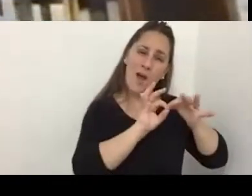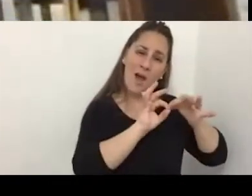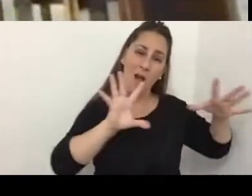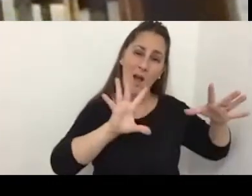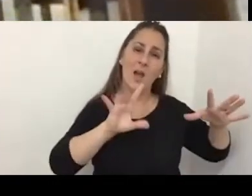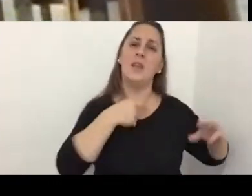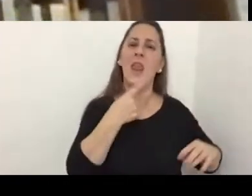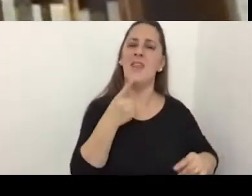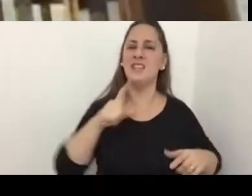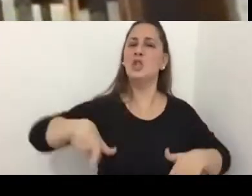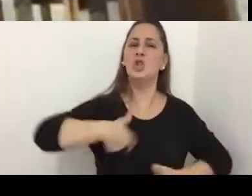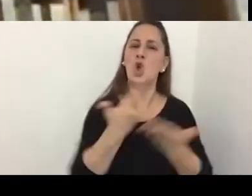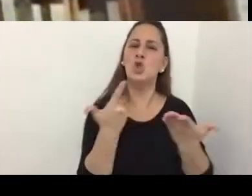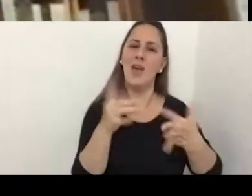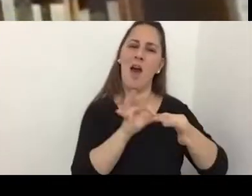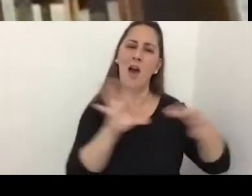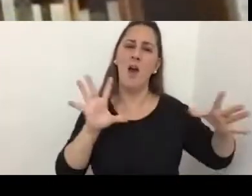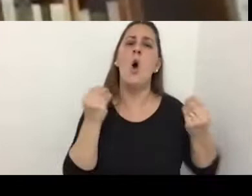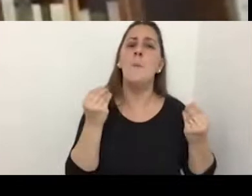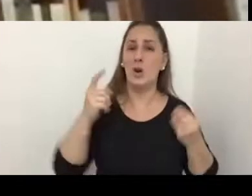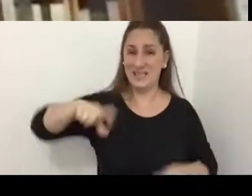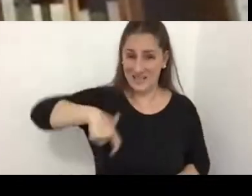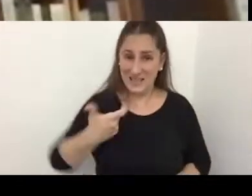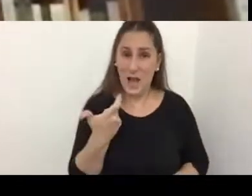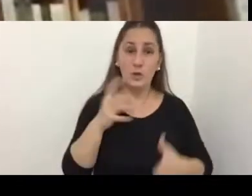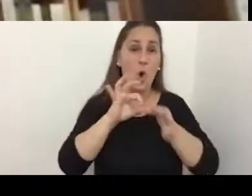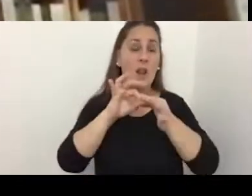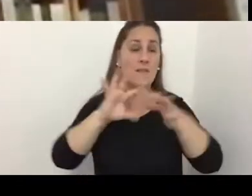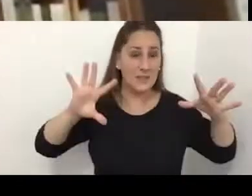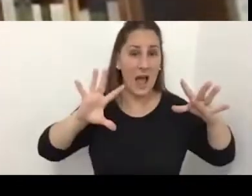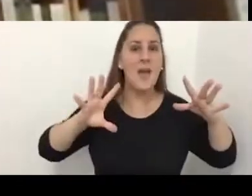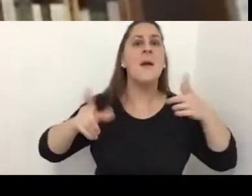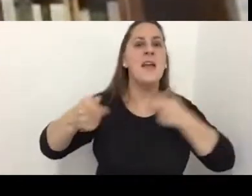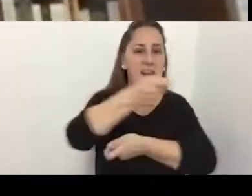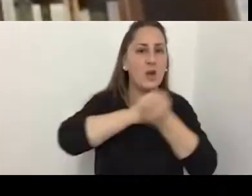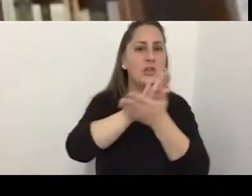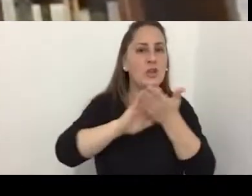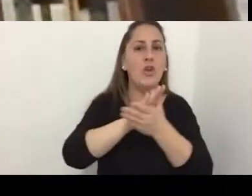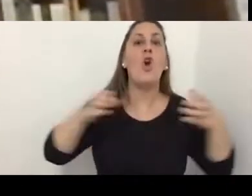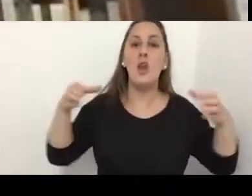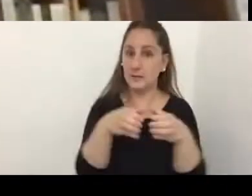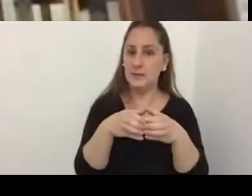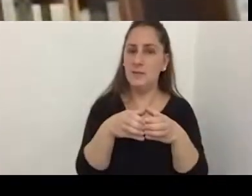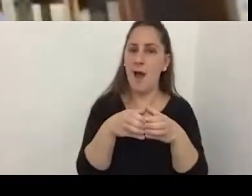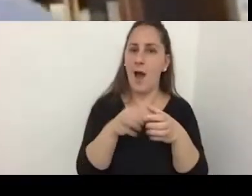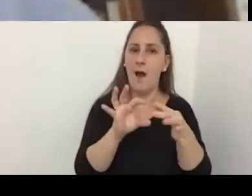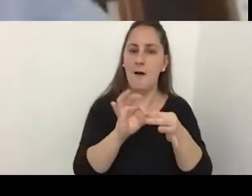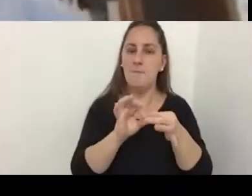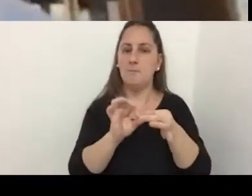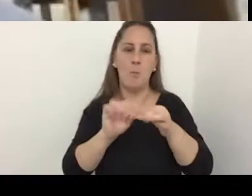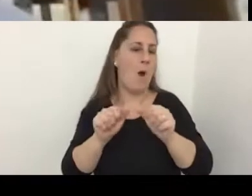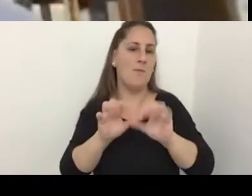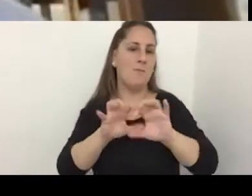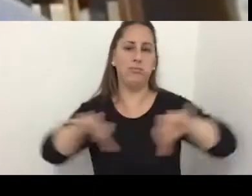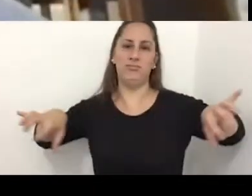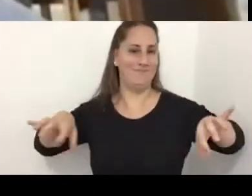sociedad, porque la libertad sindical, de la cual la negociación colectiva no puede ser separada,